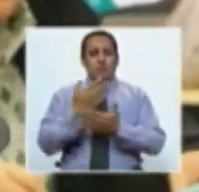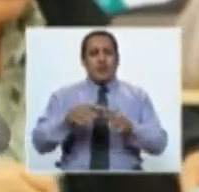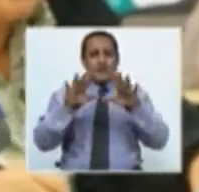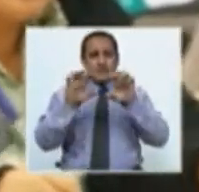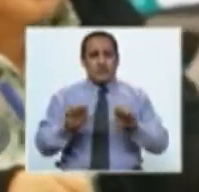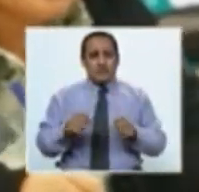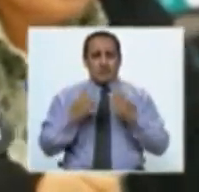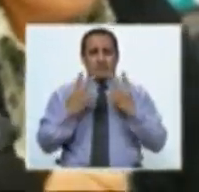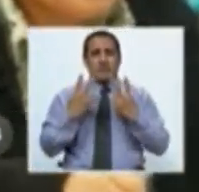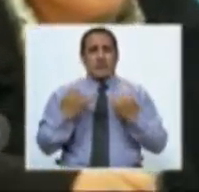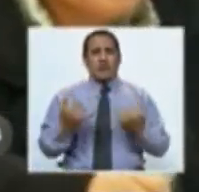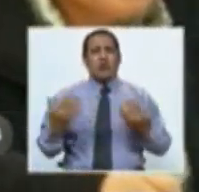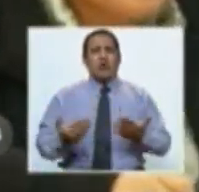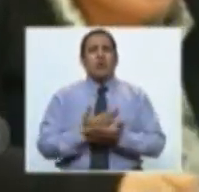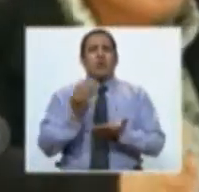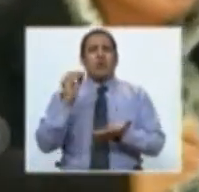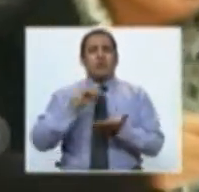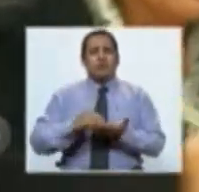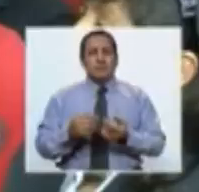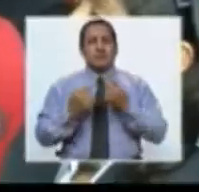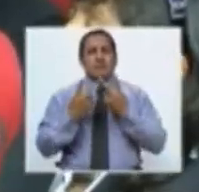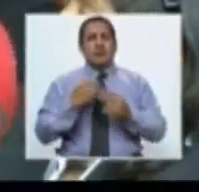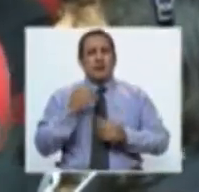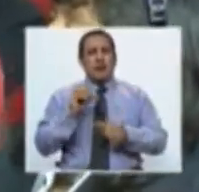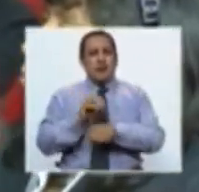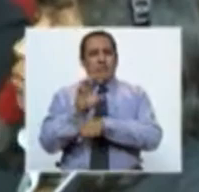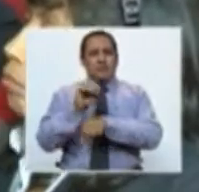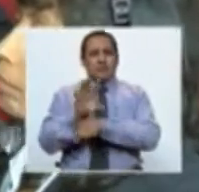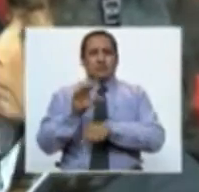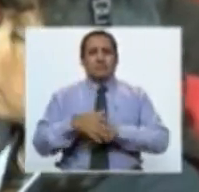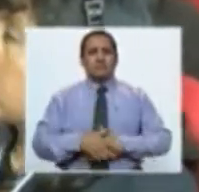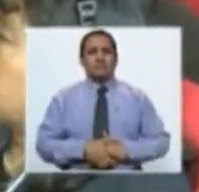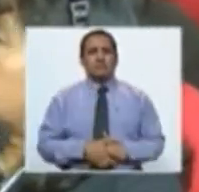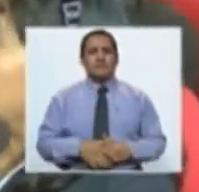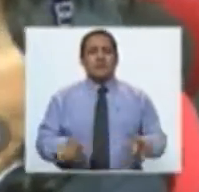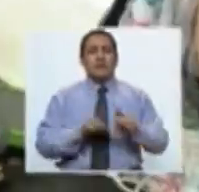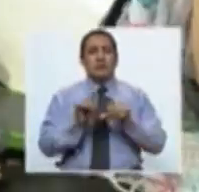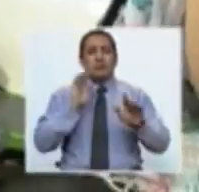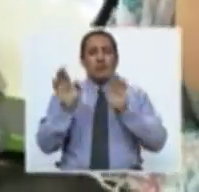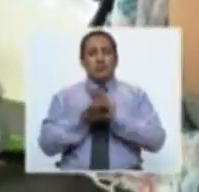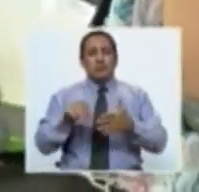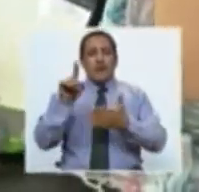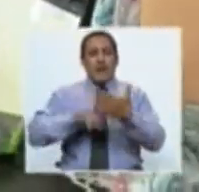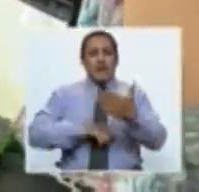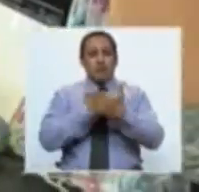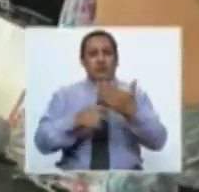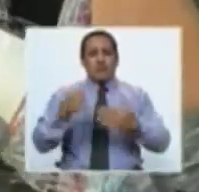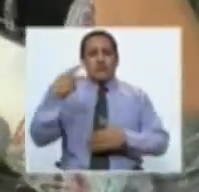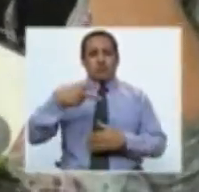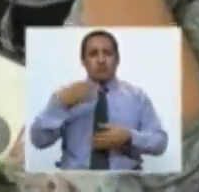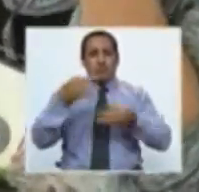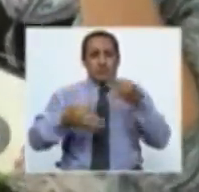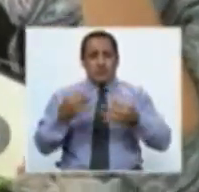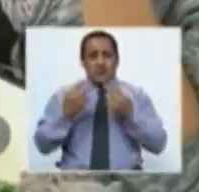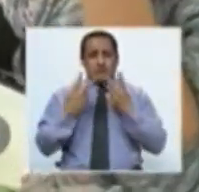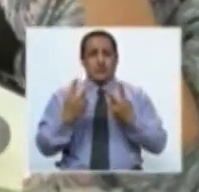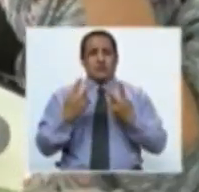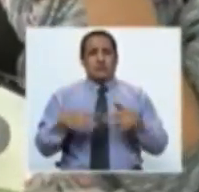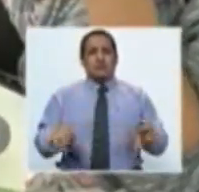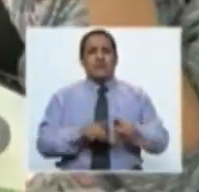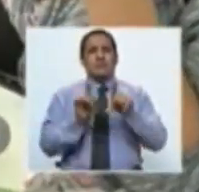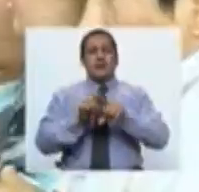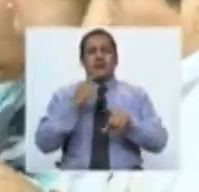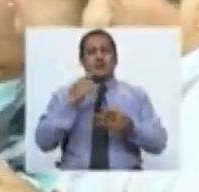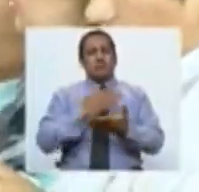esta evaluación extraordinaria, nuevamente son sujetos de capacitación. Si desaprueban la segunda evaluación